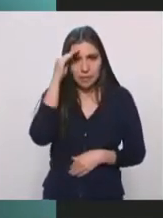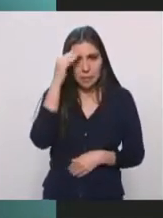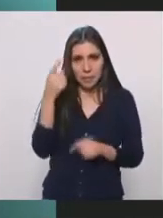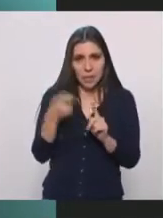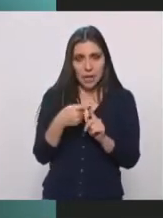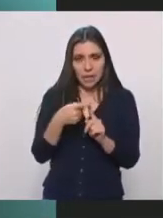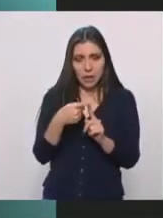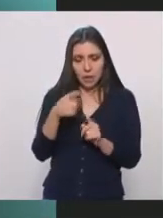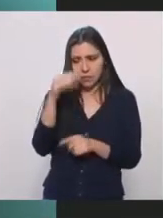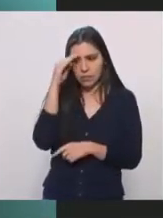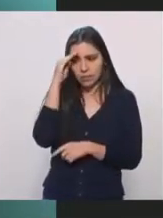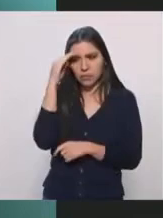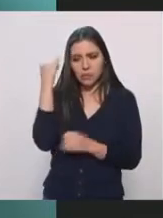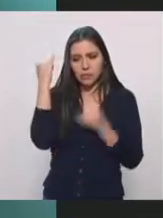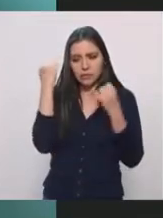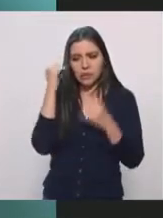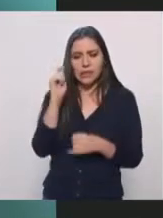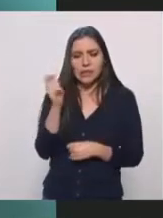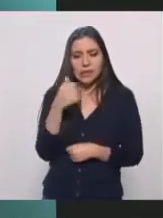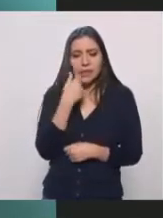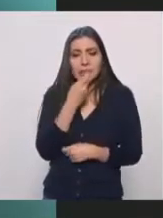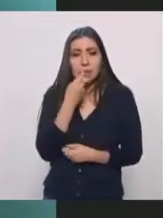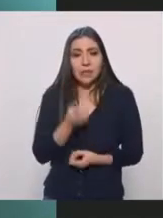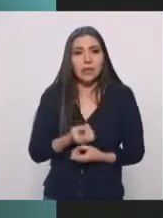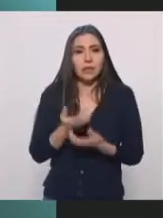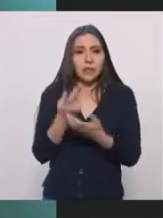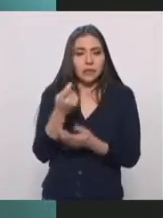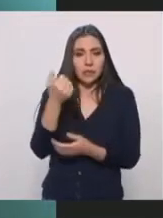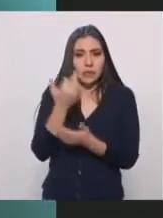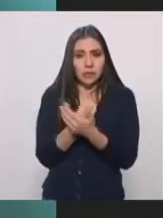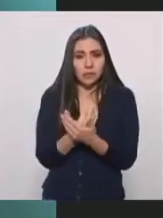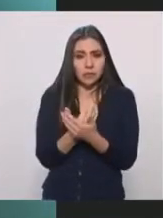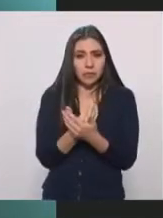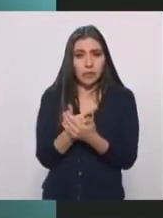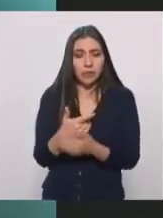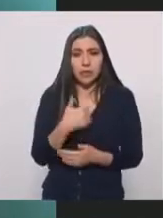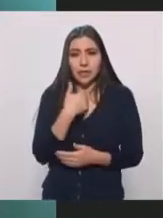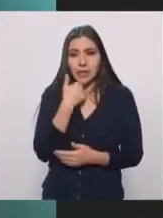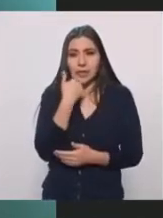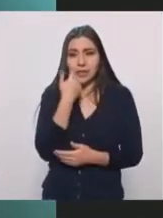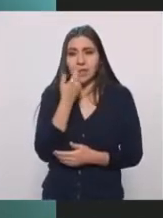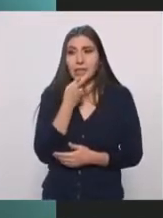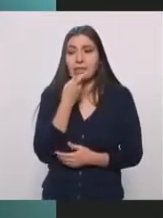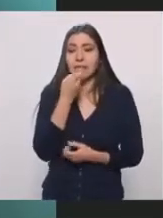decir, y si eso estamos sintiendo que es algo que